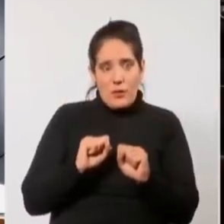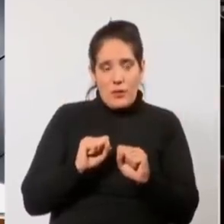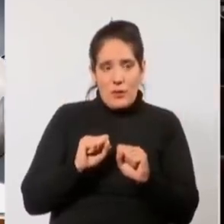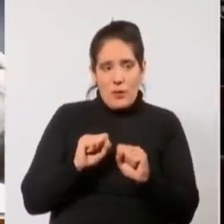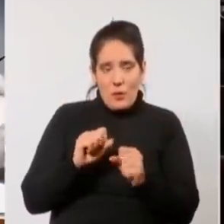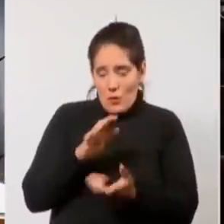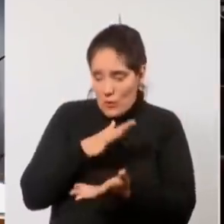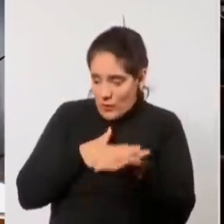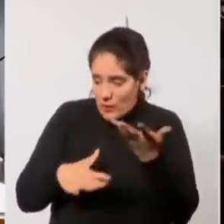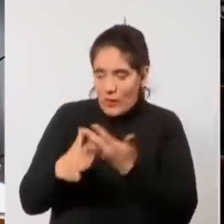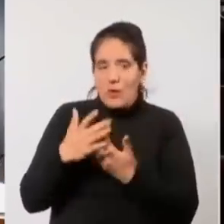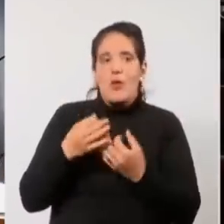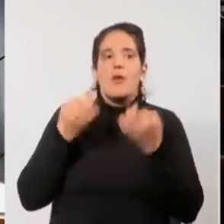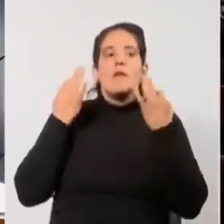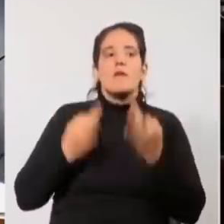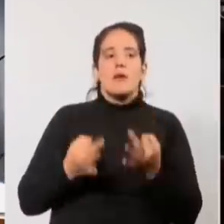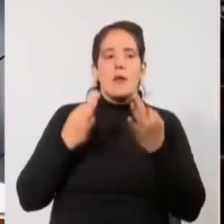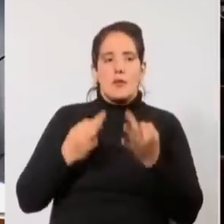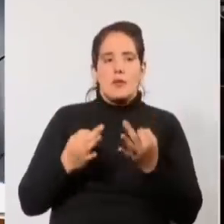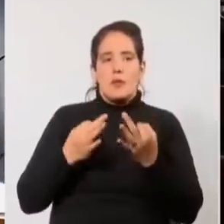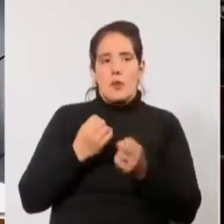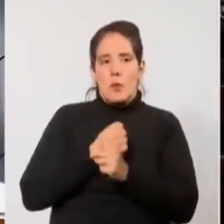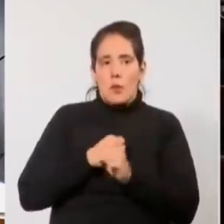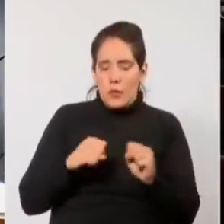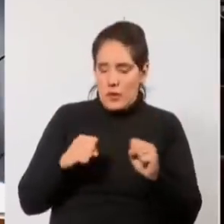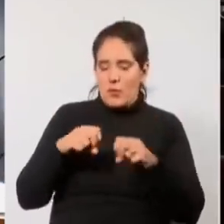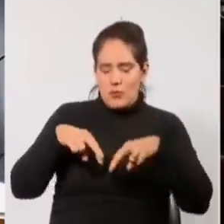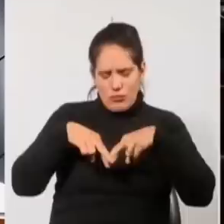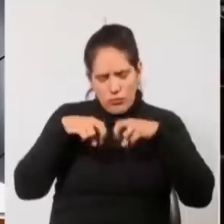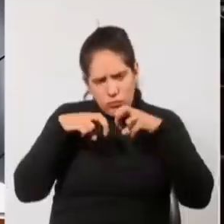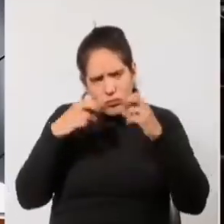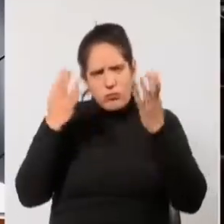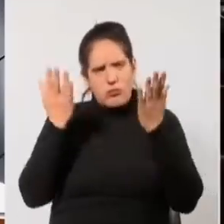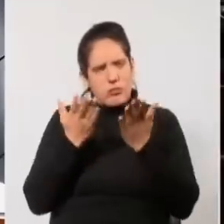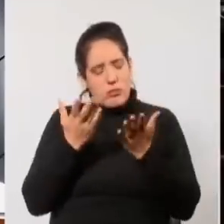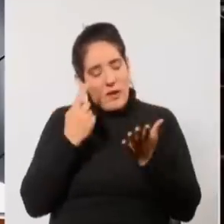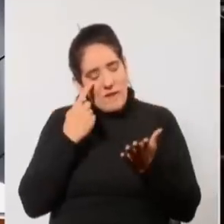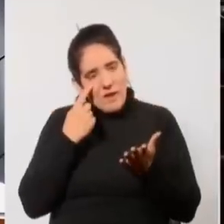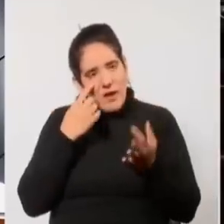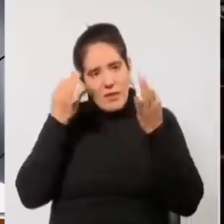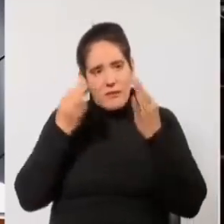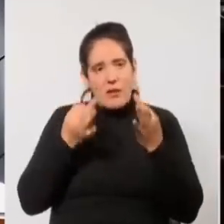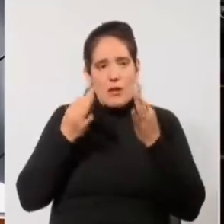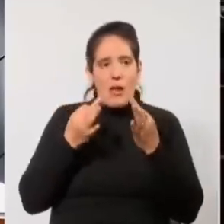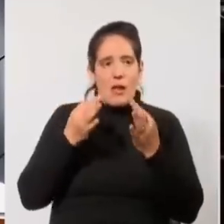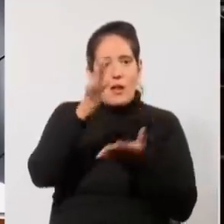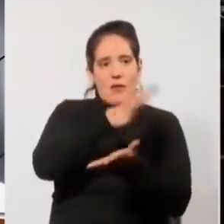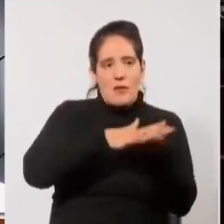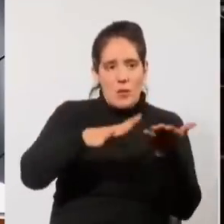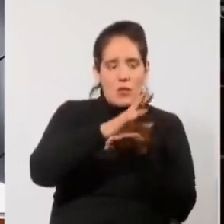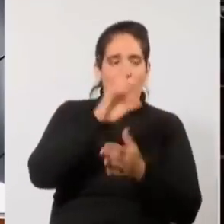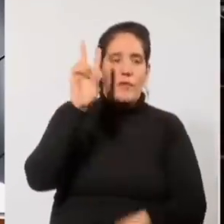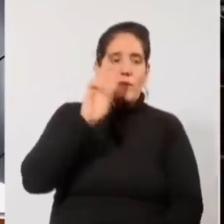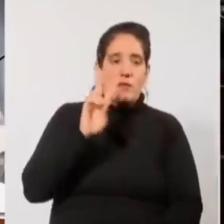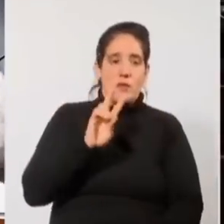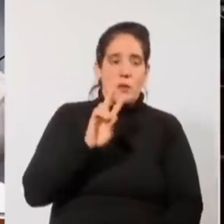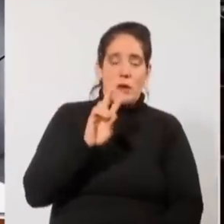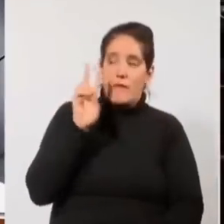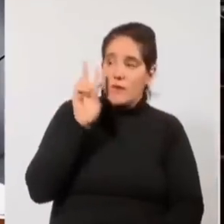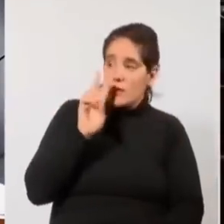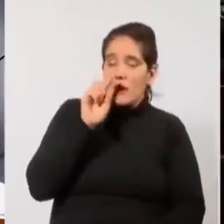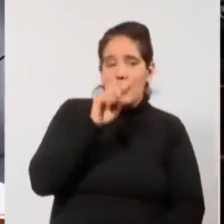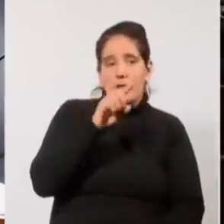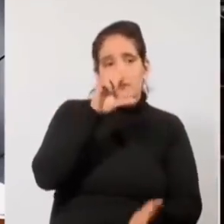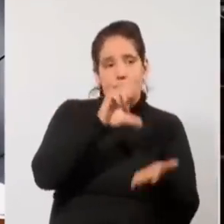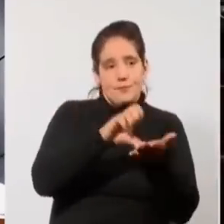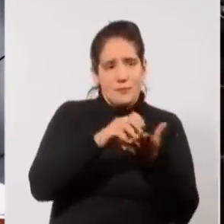ámbito donde de verdad pudiéramos analizar lo que está sucediendo en Venezuela. Esa Venezuela